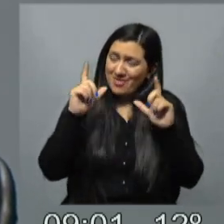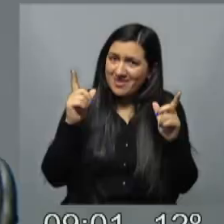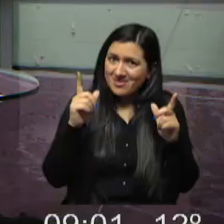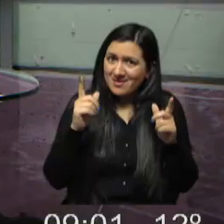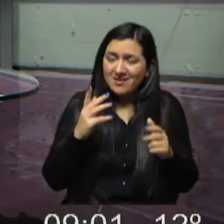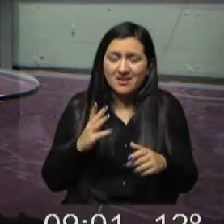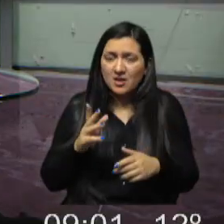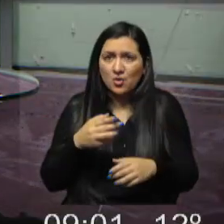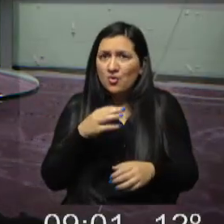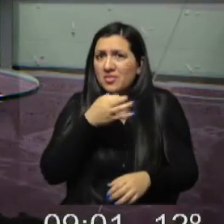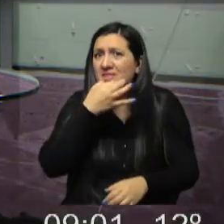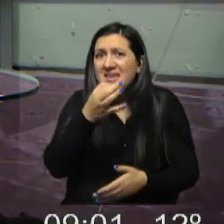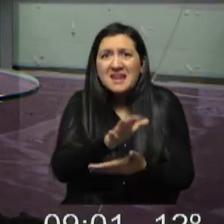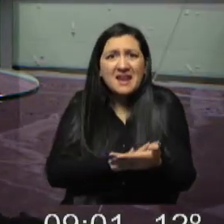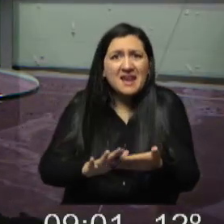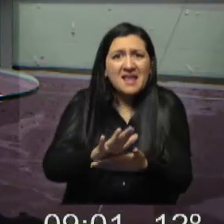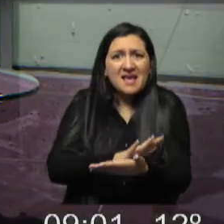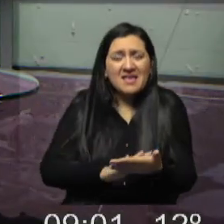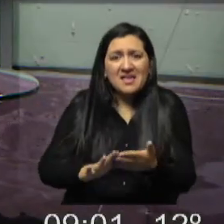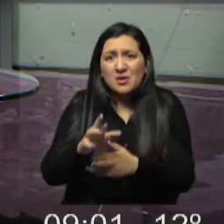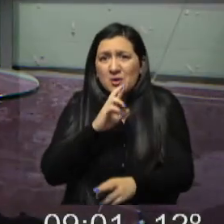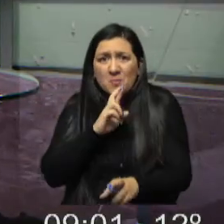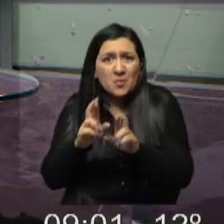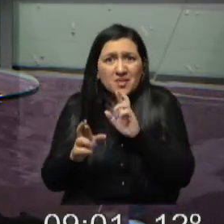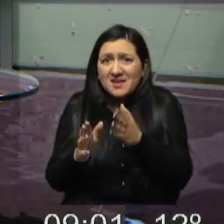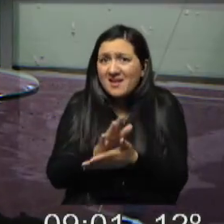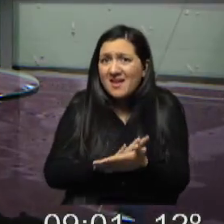no haya aparecido hasta ahora, por lo menos. ¿O está pensado?